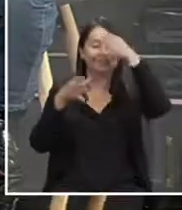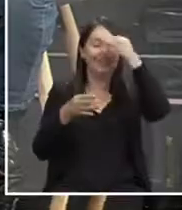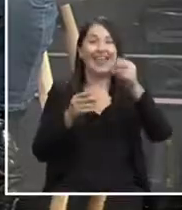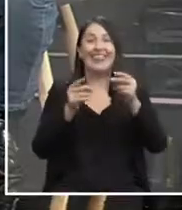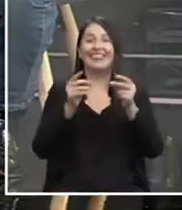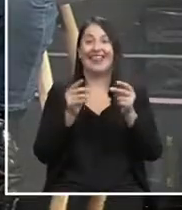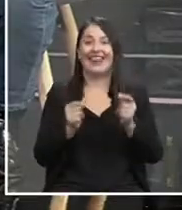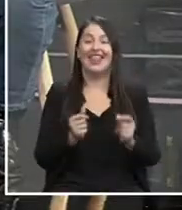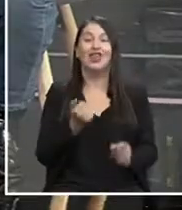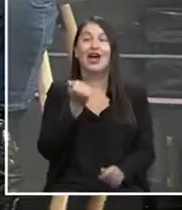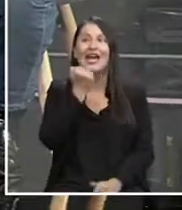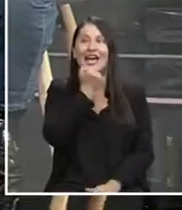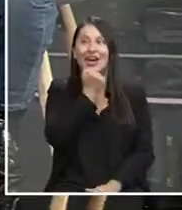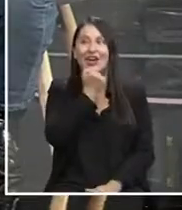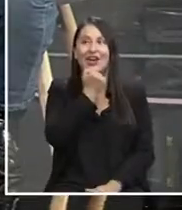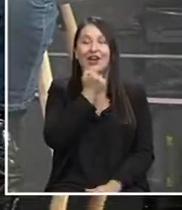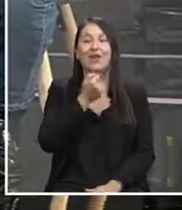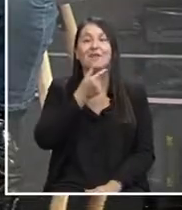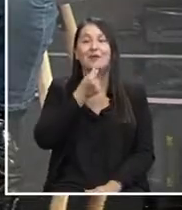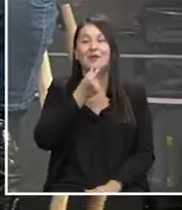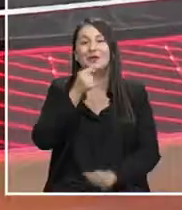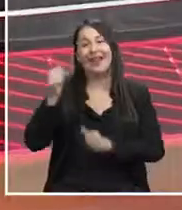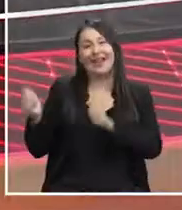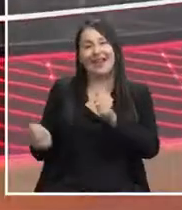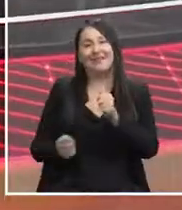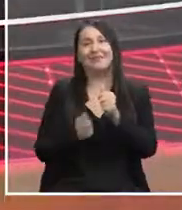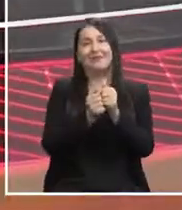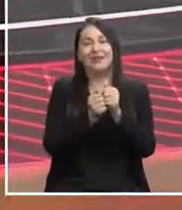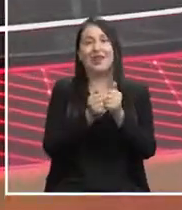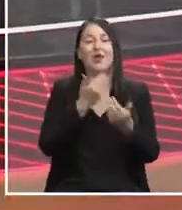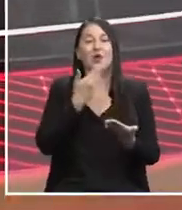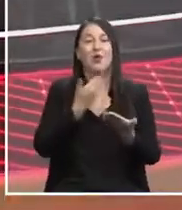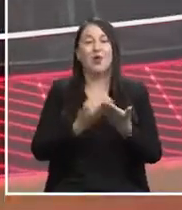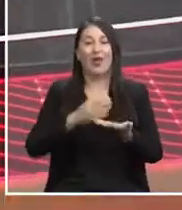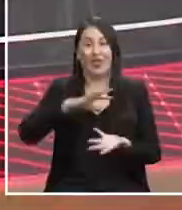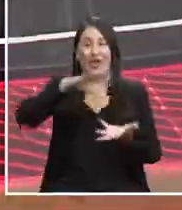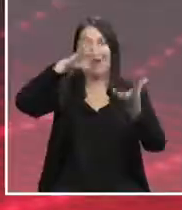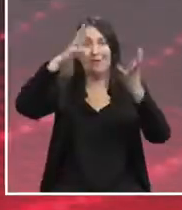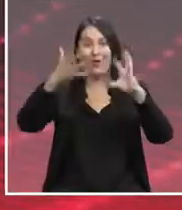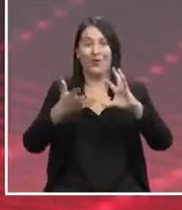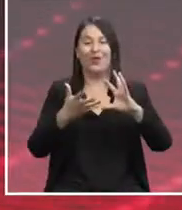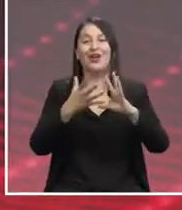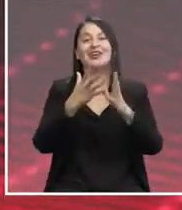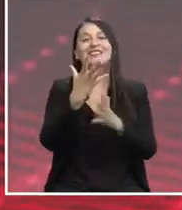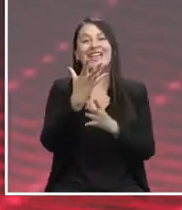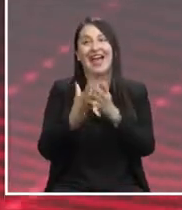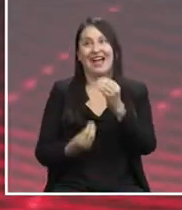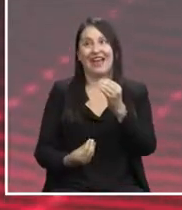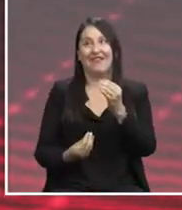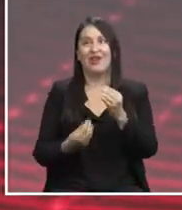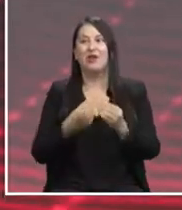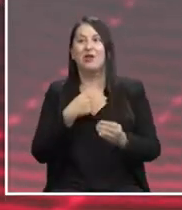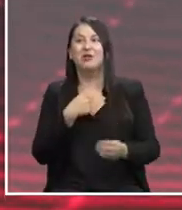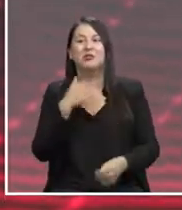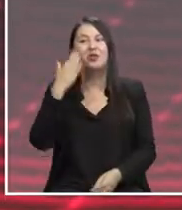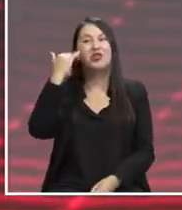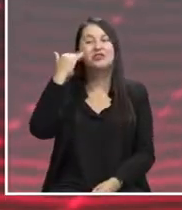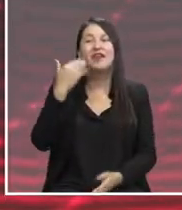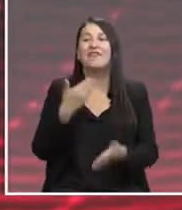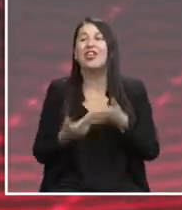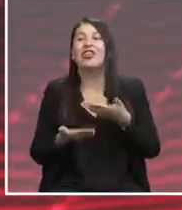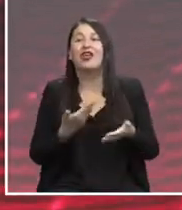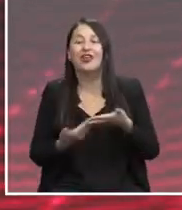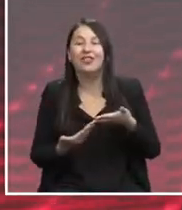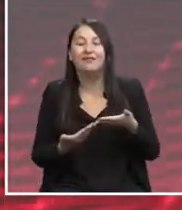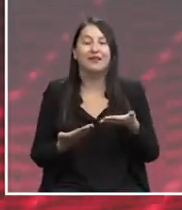error. Me encantaría estar con ustedes en el barco cuando el mundo se acabe, ¿verdad? Que uno no sepa mucho para dónde va a ir, pero por lo menos que va a